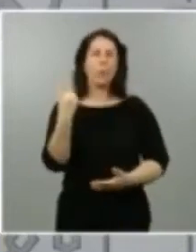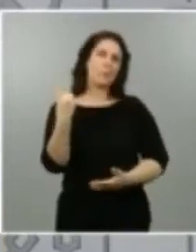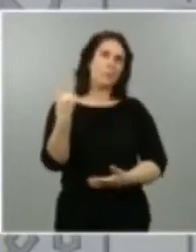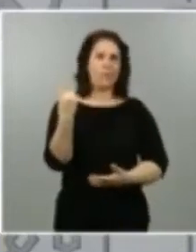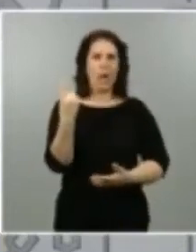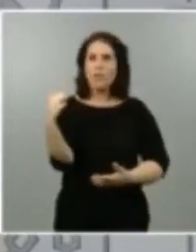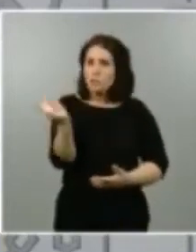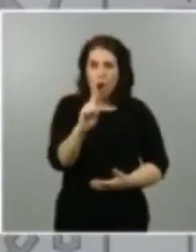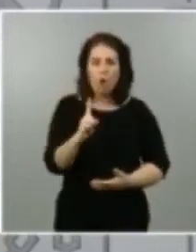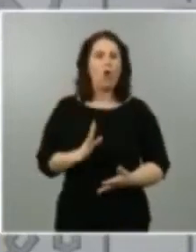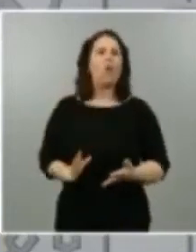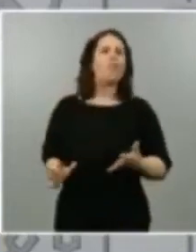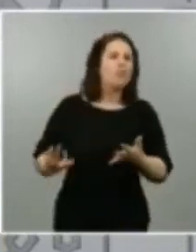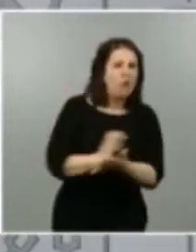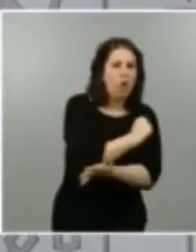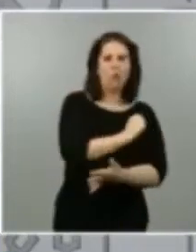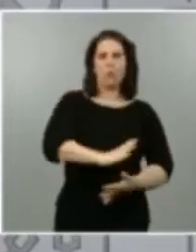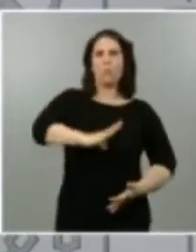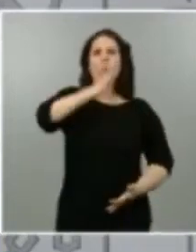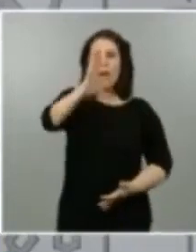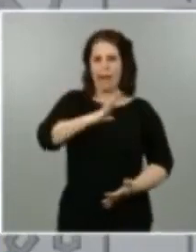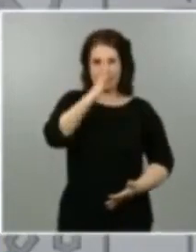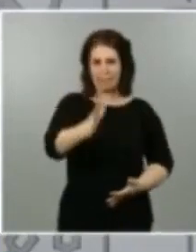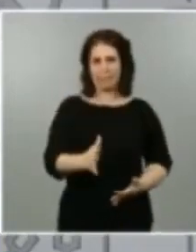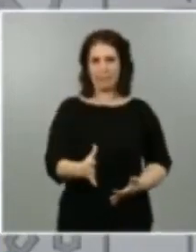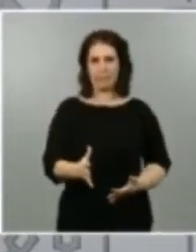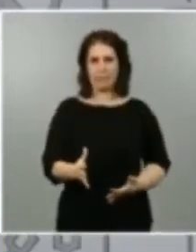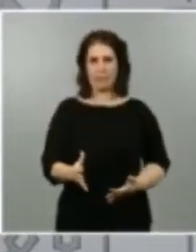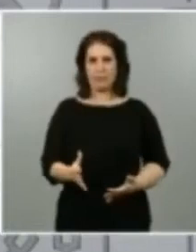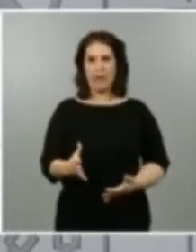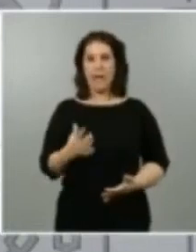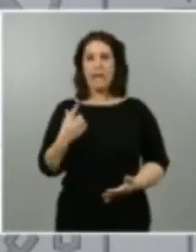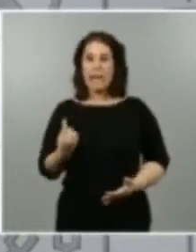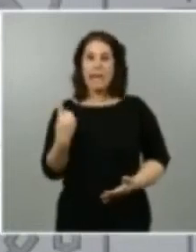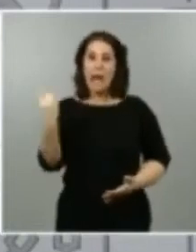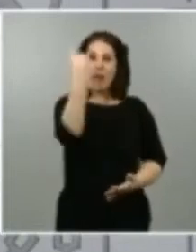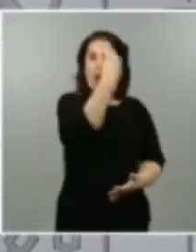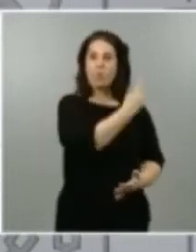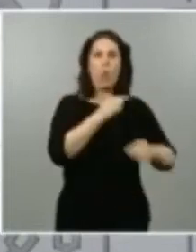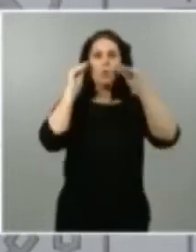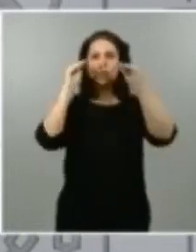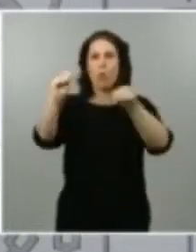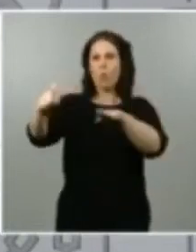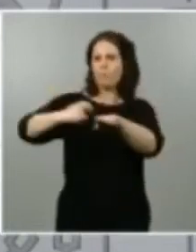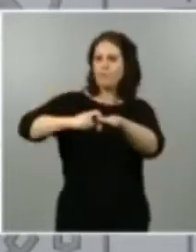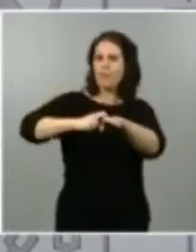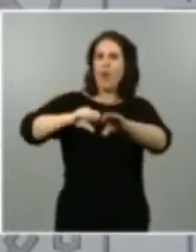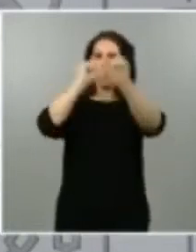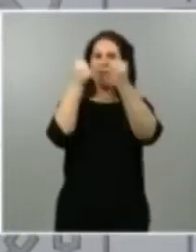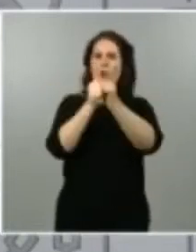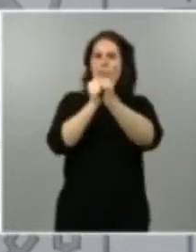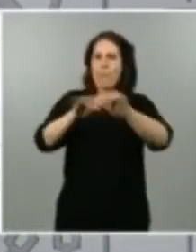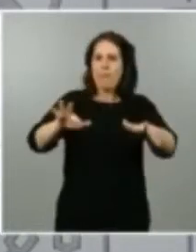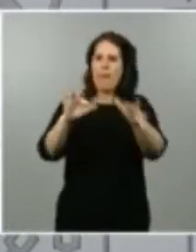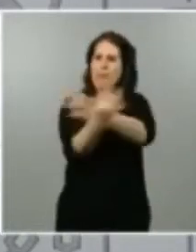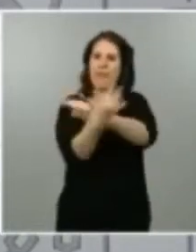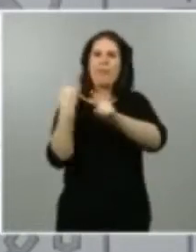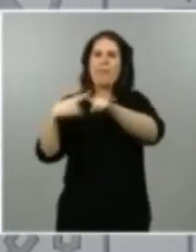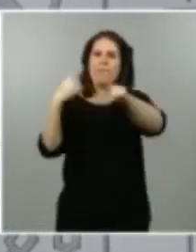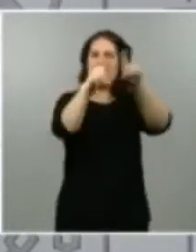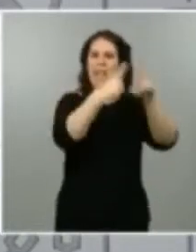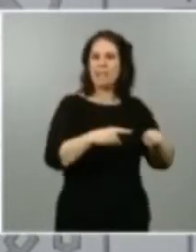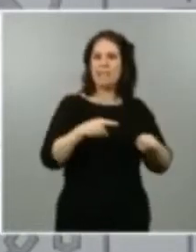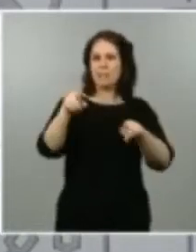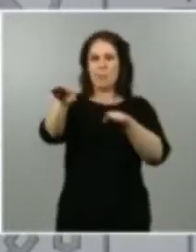trabajo excepcional cada uno ha tenido una epidemia diferente cada comunidad autónoma ha tenido una epidemia que ha tenido ritmos diferentes volúmenes